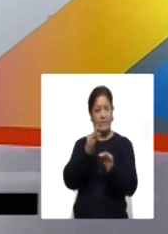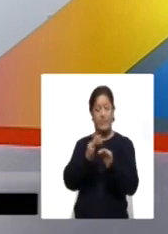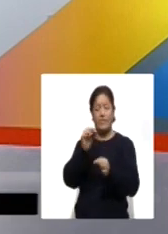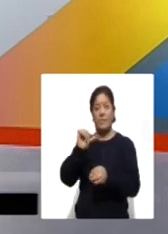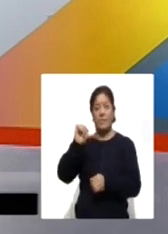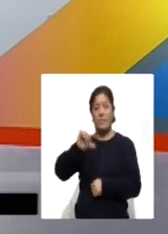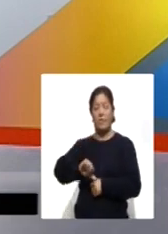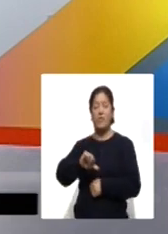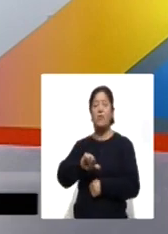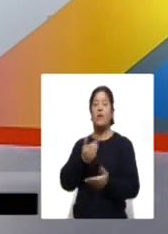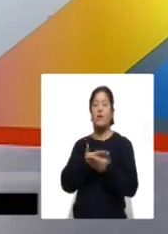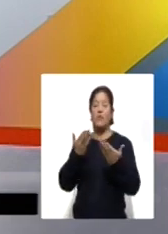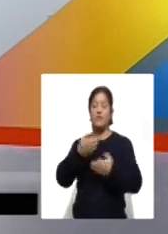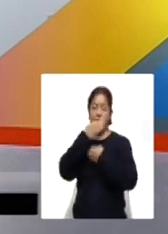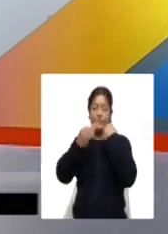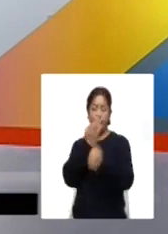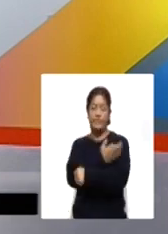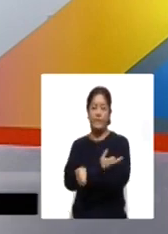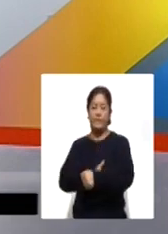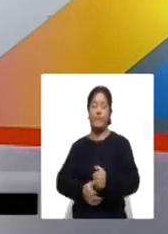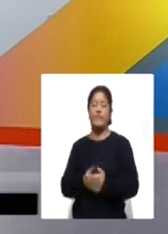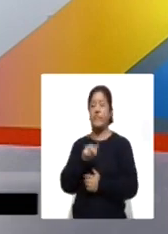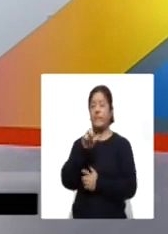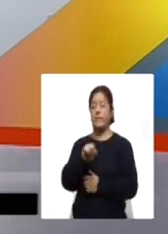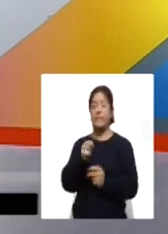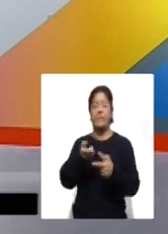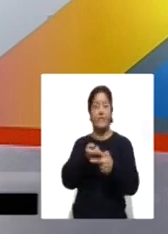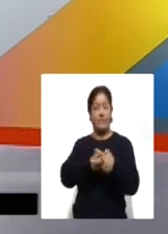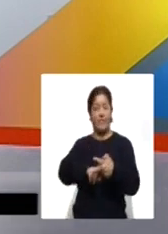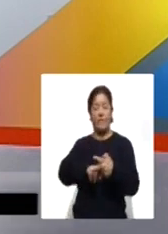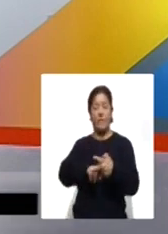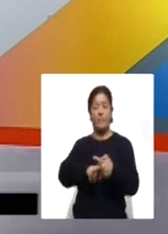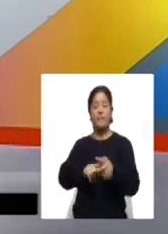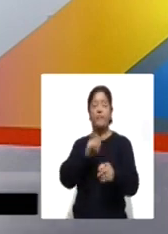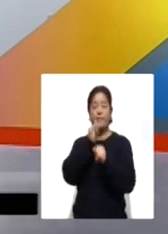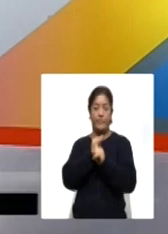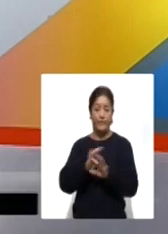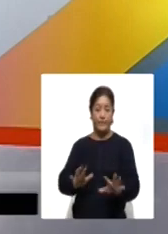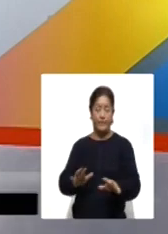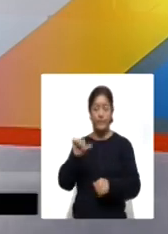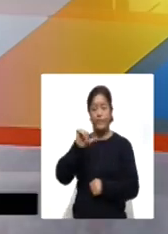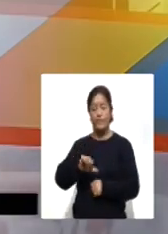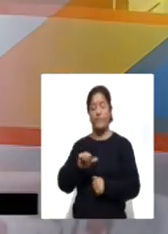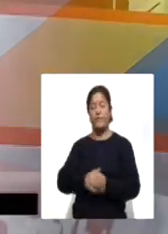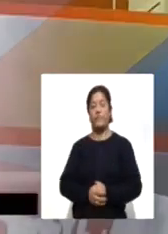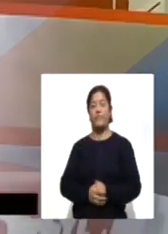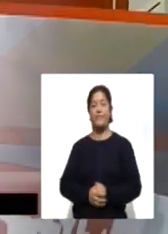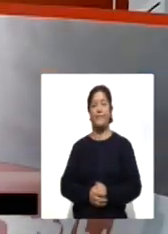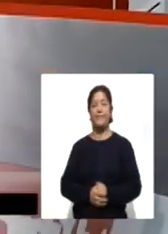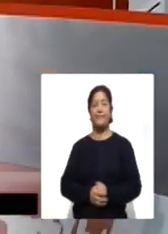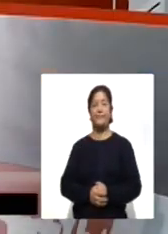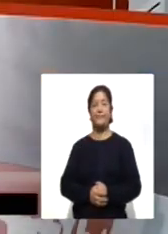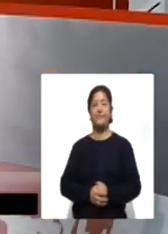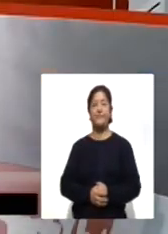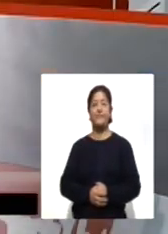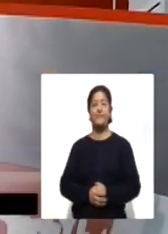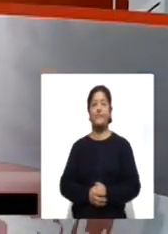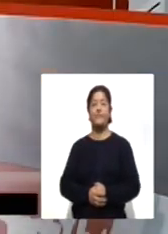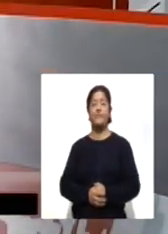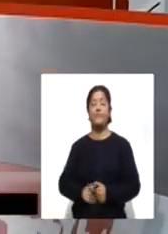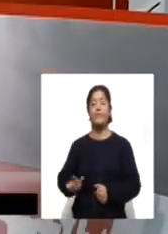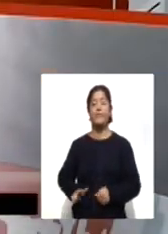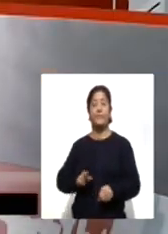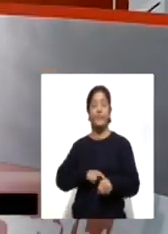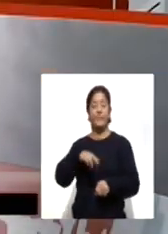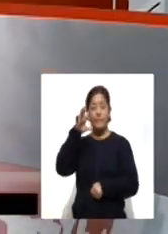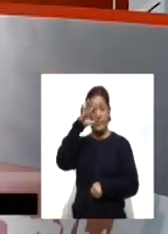la segunda emisión de Ahora Noticias. Y con esto empezamos ya la jornada informativa de este día. El gobernador Marco